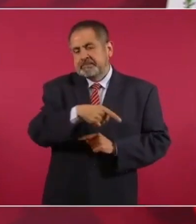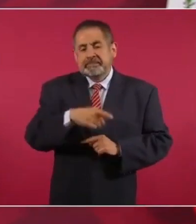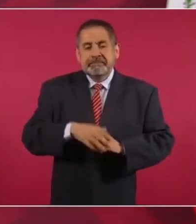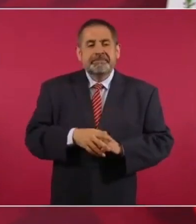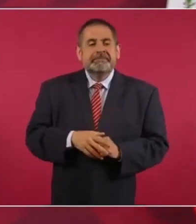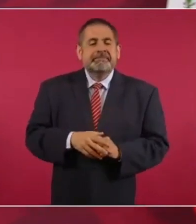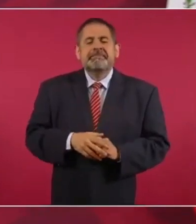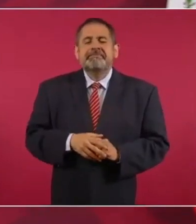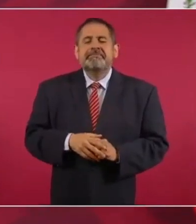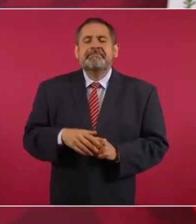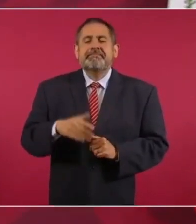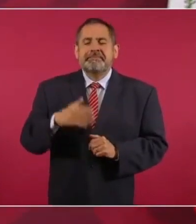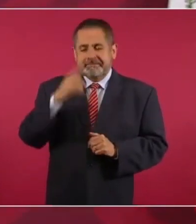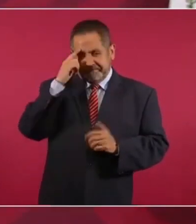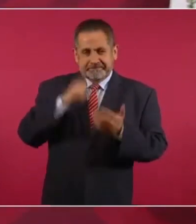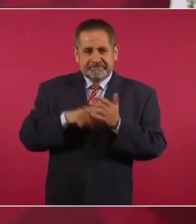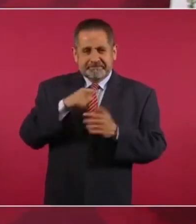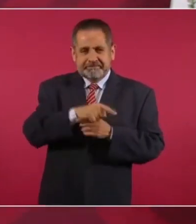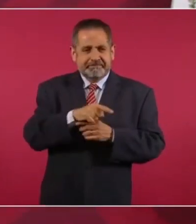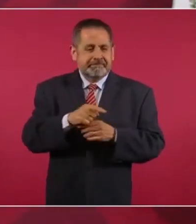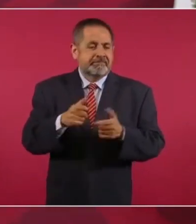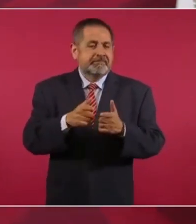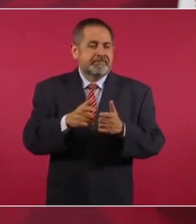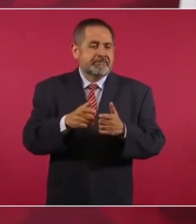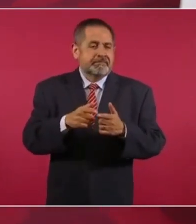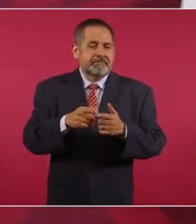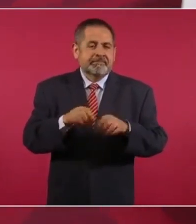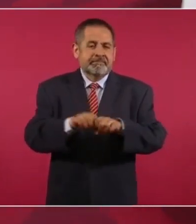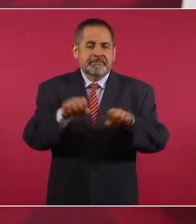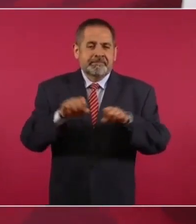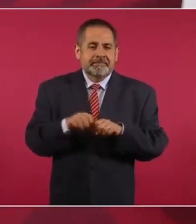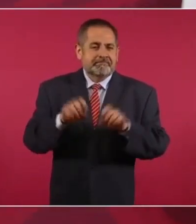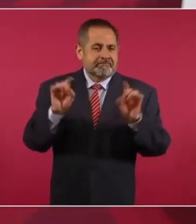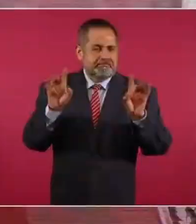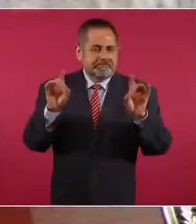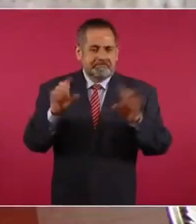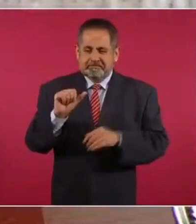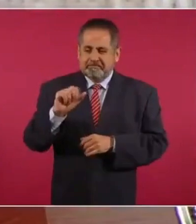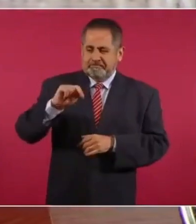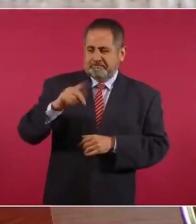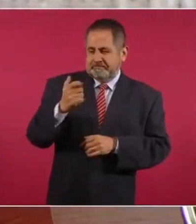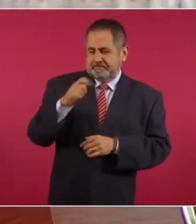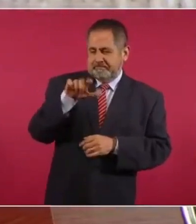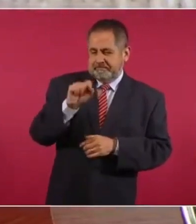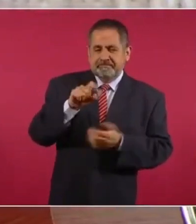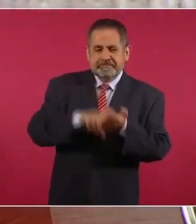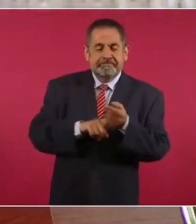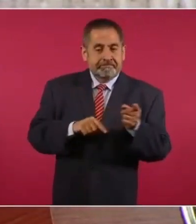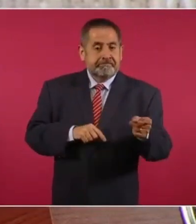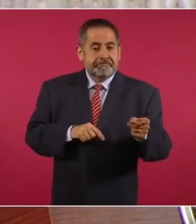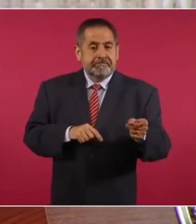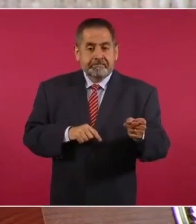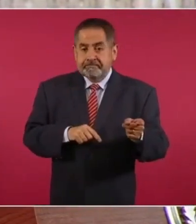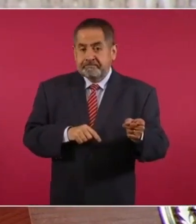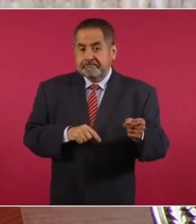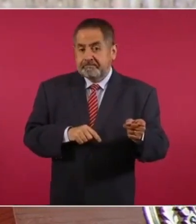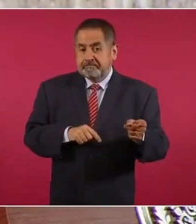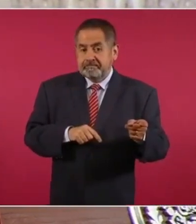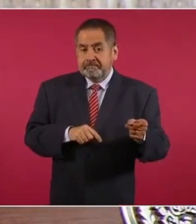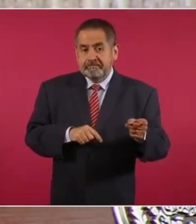y porque se trata de Los Ángeles, donde están muchos